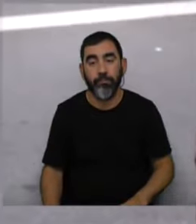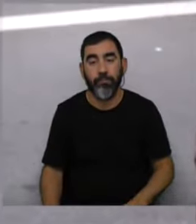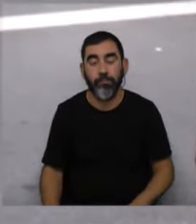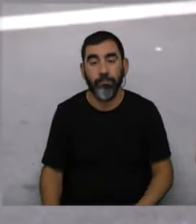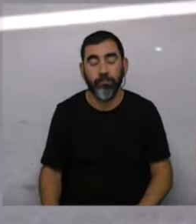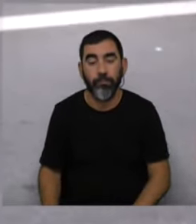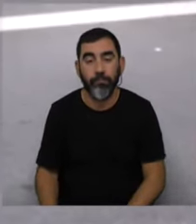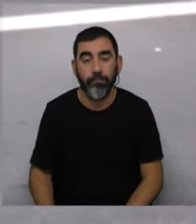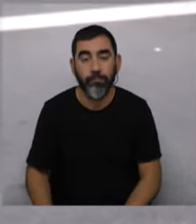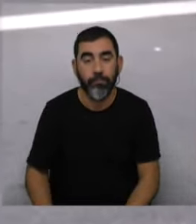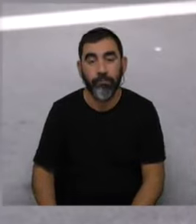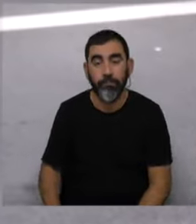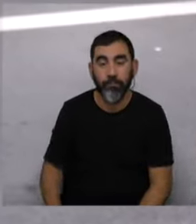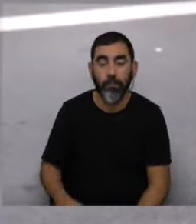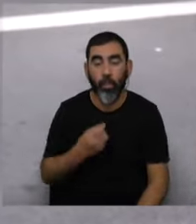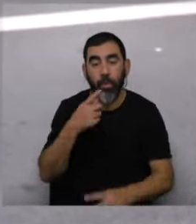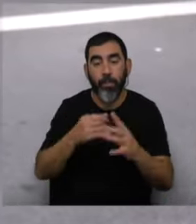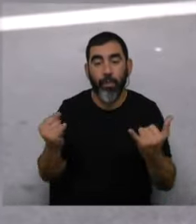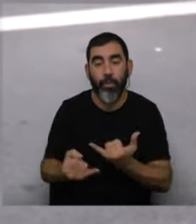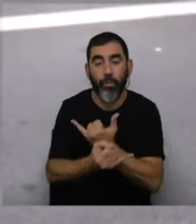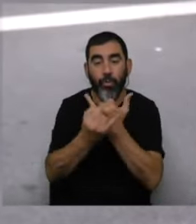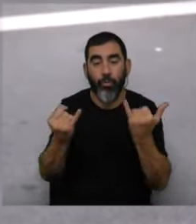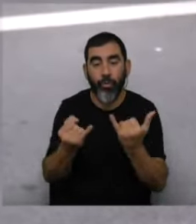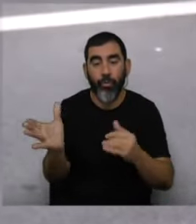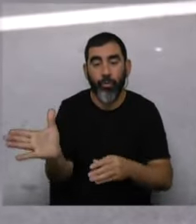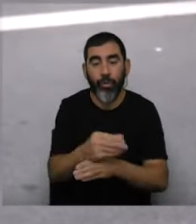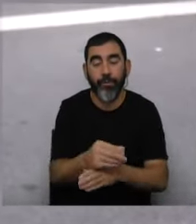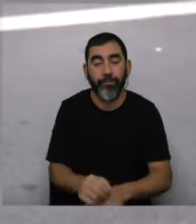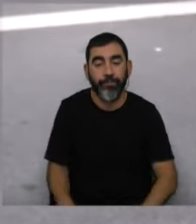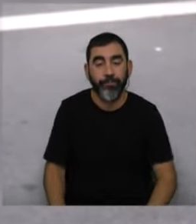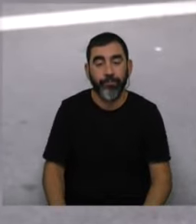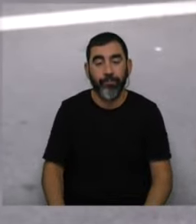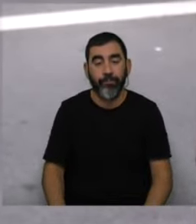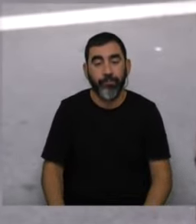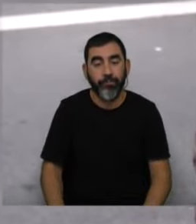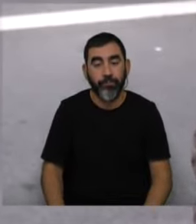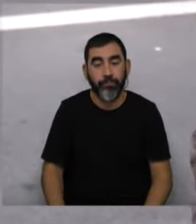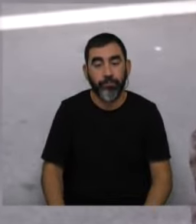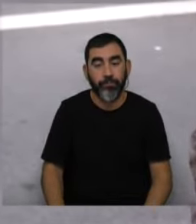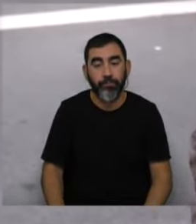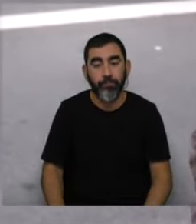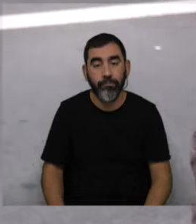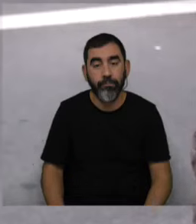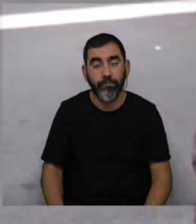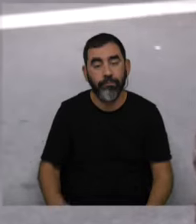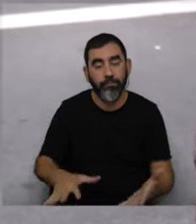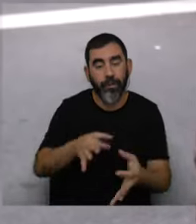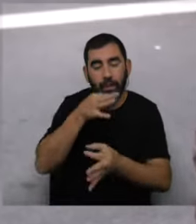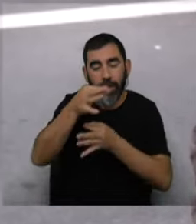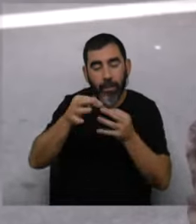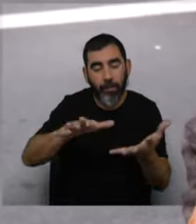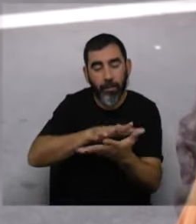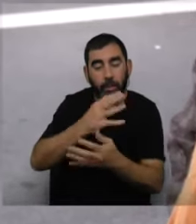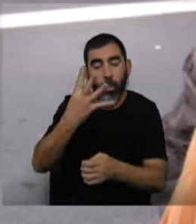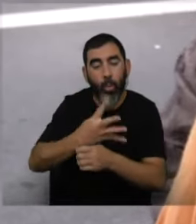adelante rosina buen mediodía para vos y para todos los televidentes Así es vamos a dar un poco de contexto eh